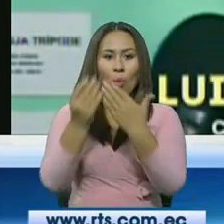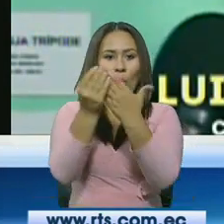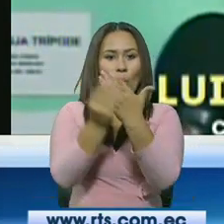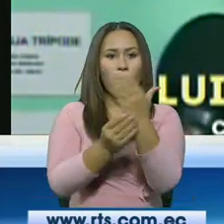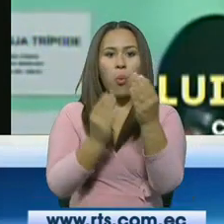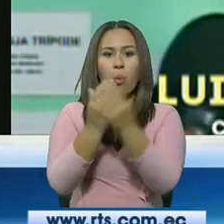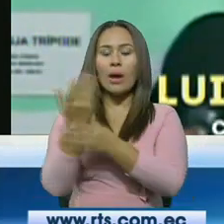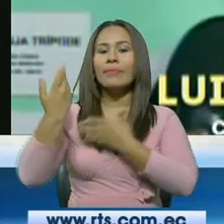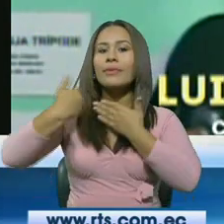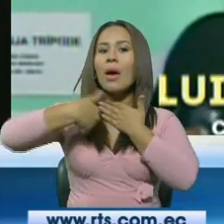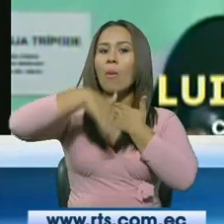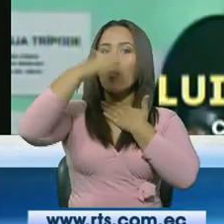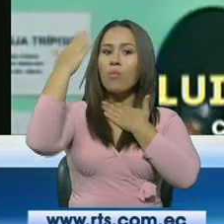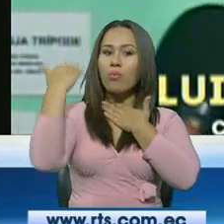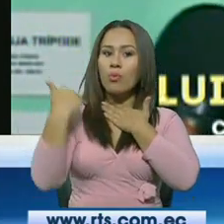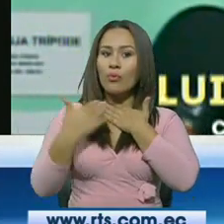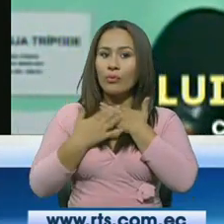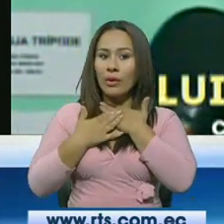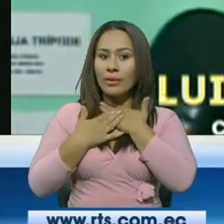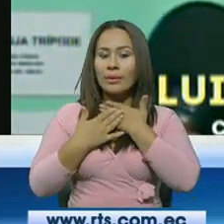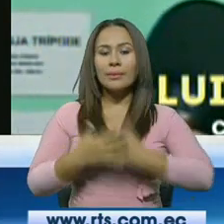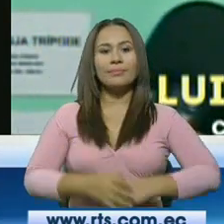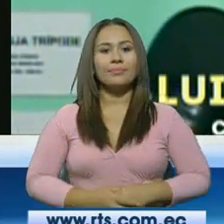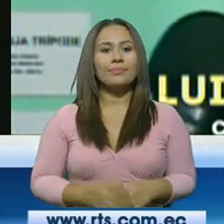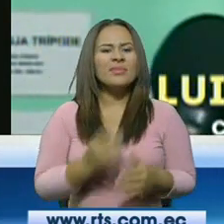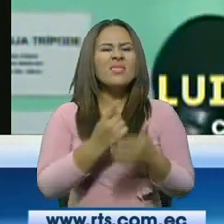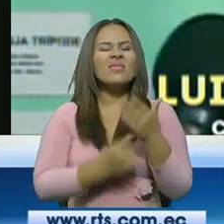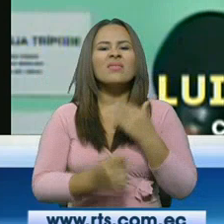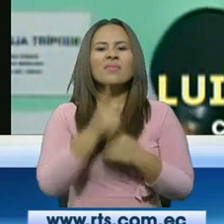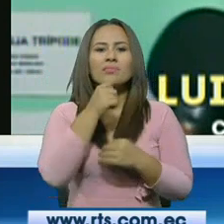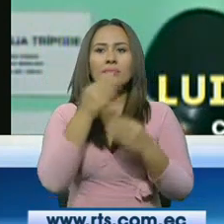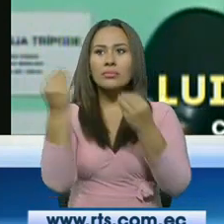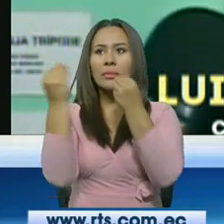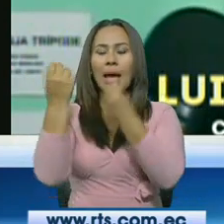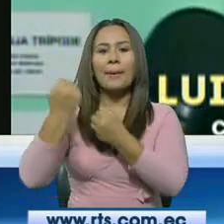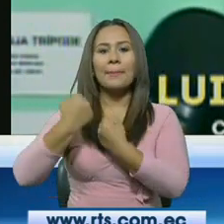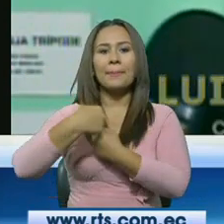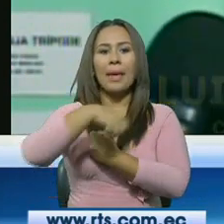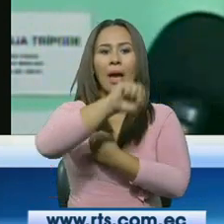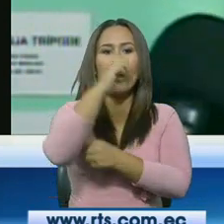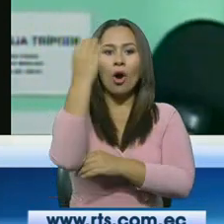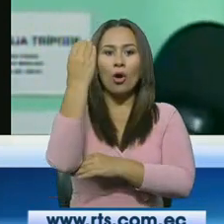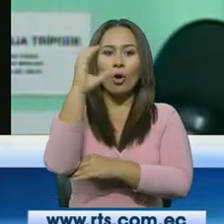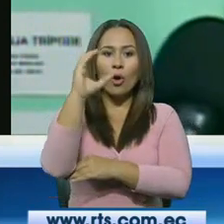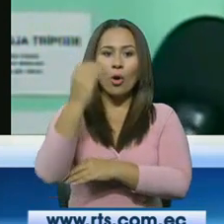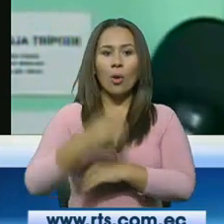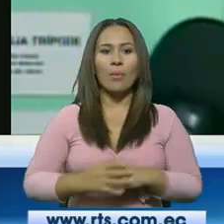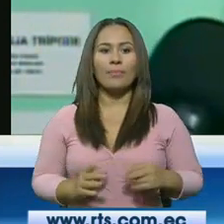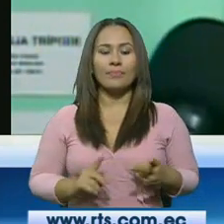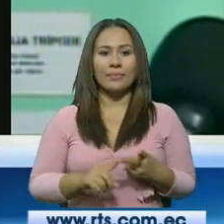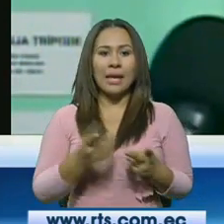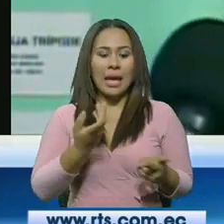las bufandas, ¿sí? que se llevaban a Colombia, se llevaban a España,